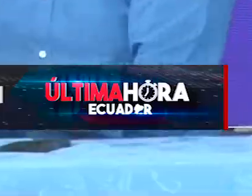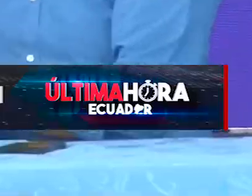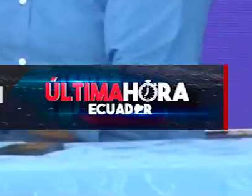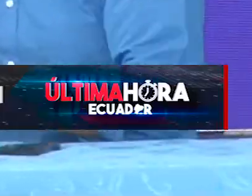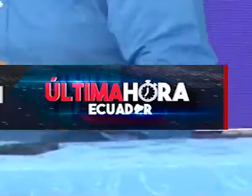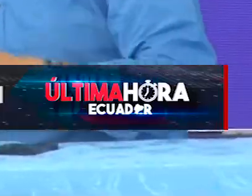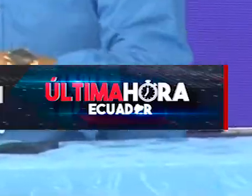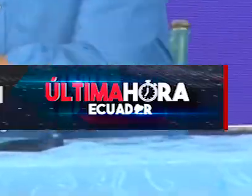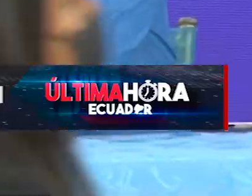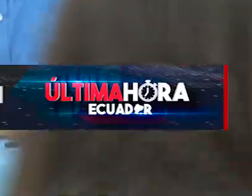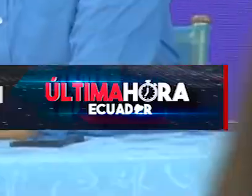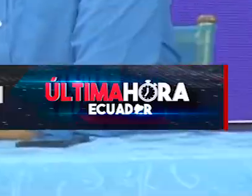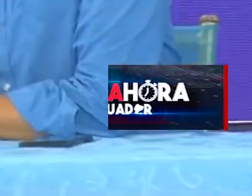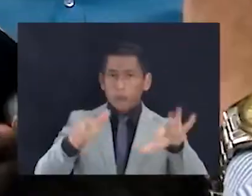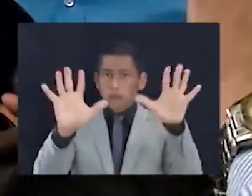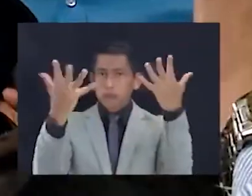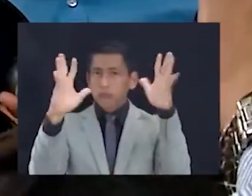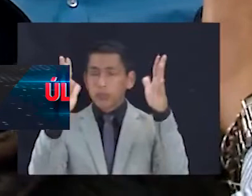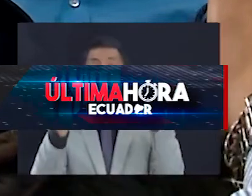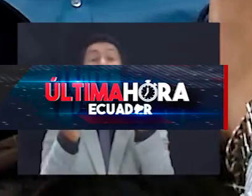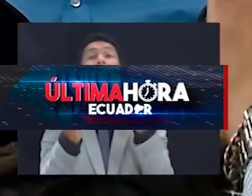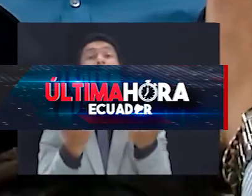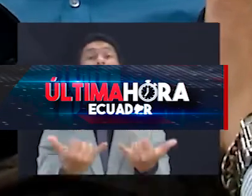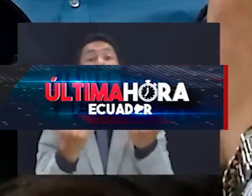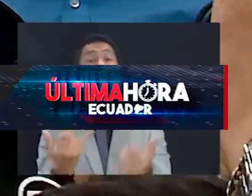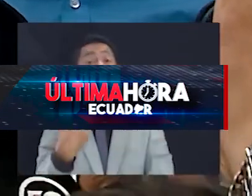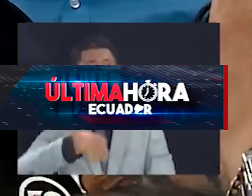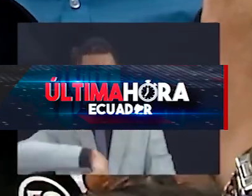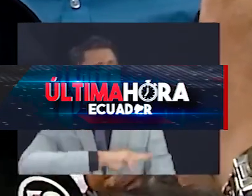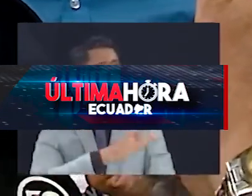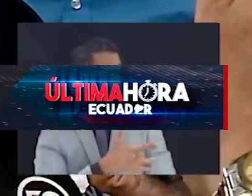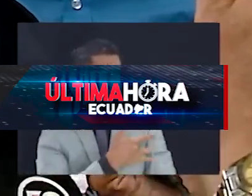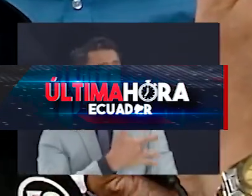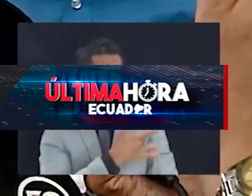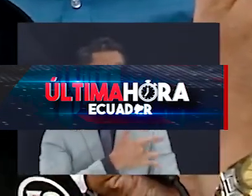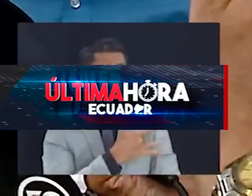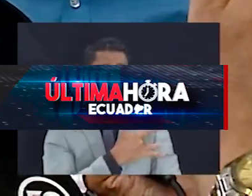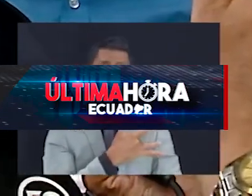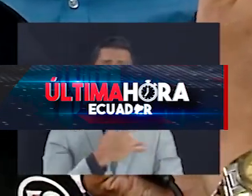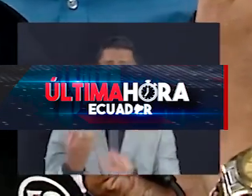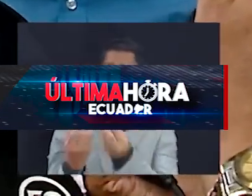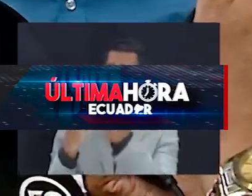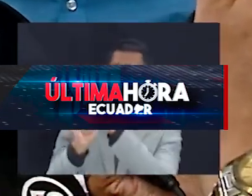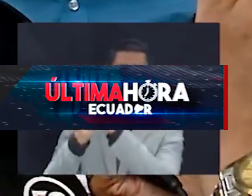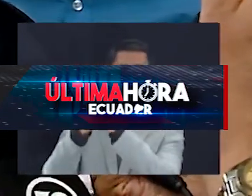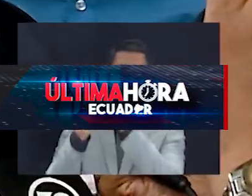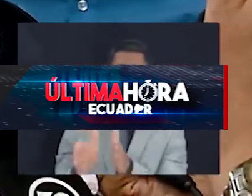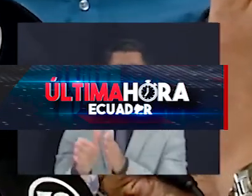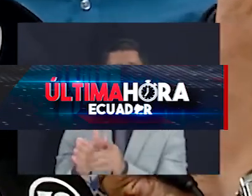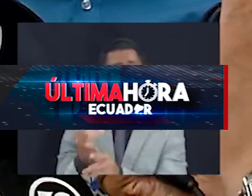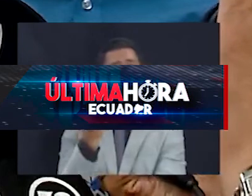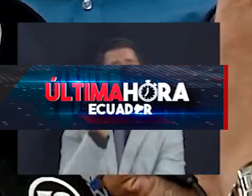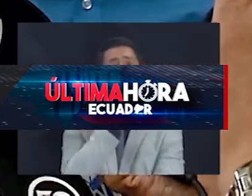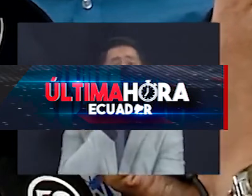en sectores populares de la urbe. Nosotros estamos supliendo las falencias de sus ministros y exigimos que se cumpla con